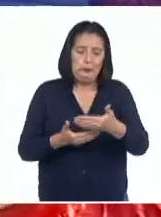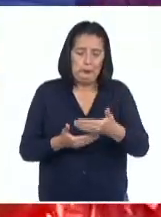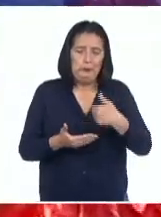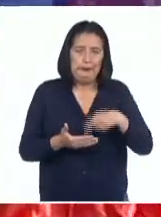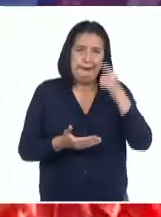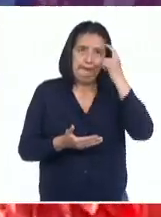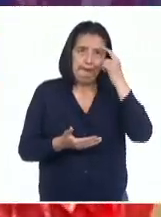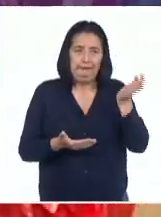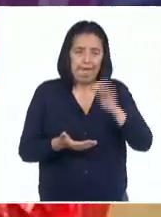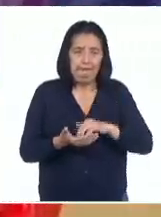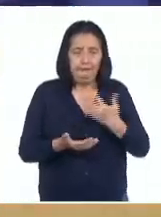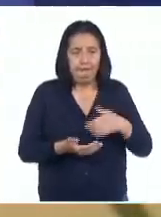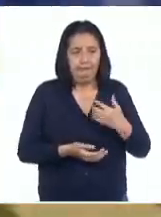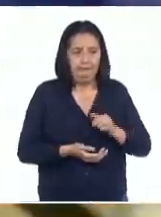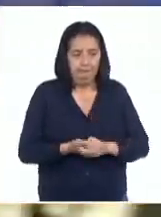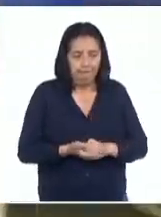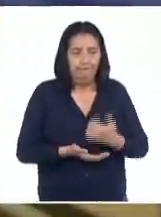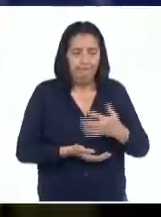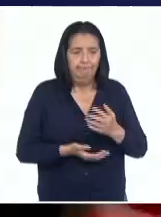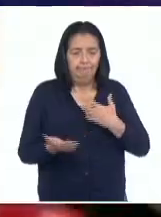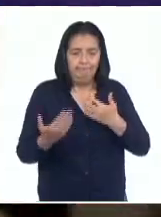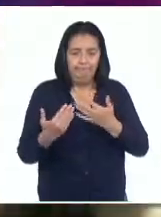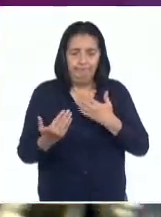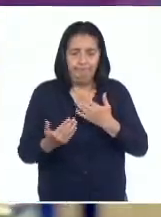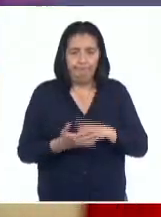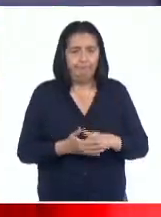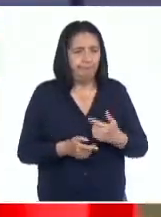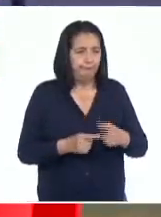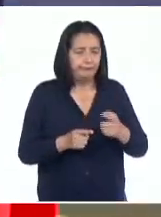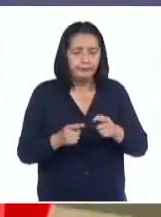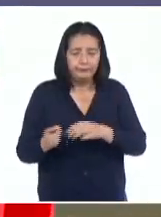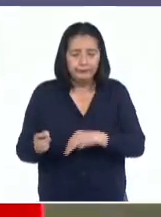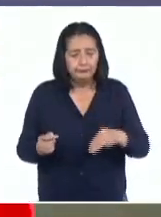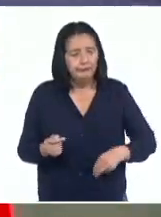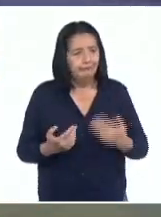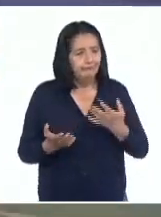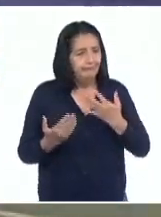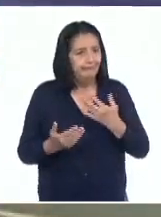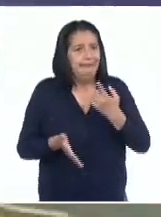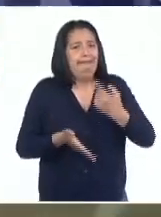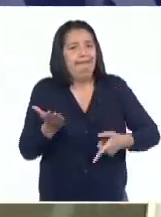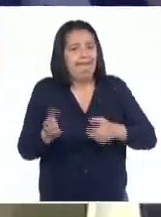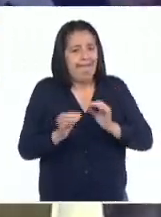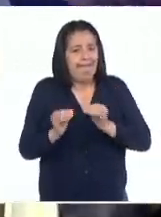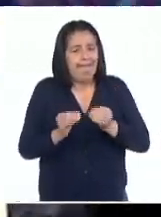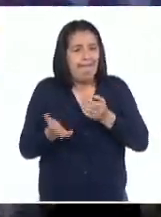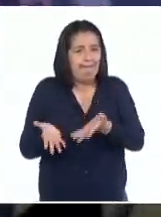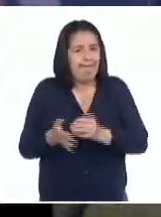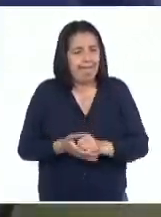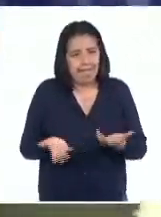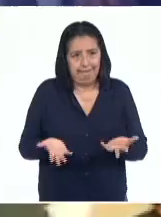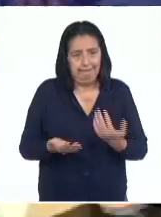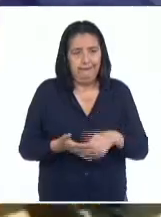lo entonces ya es algo que se va a conversar con los diferentes ministros para saber qué solución se le se le da a